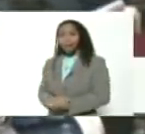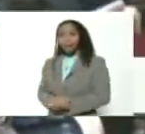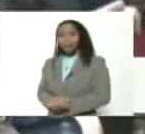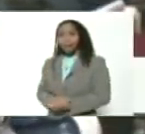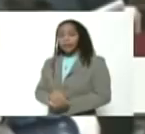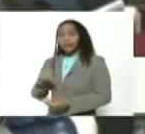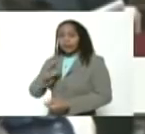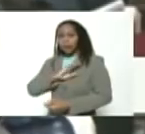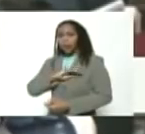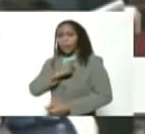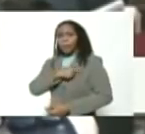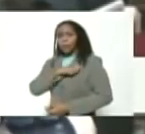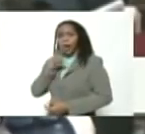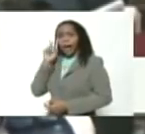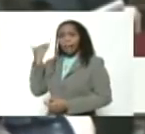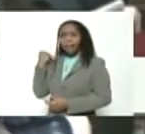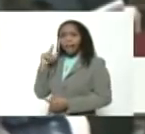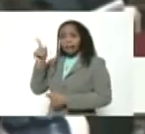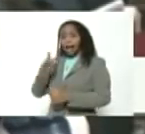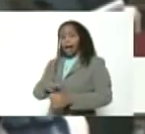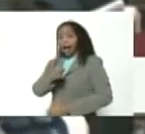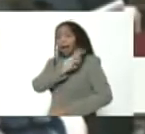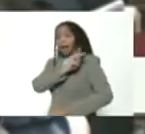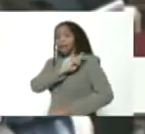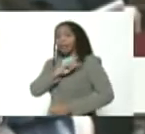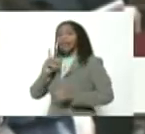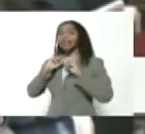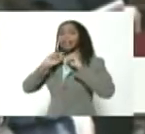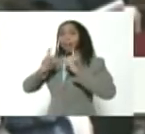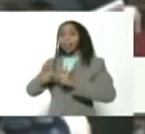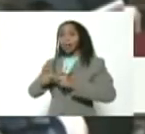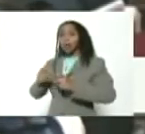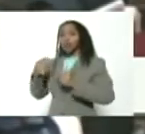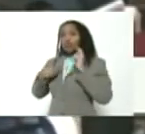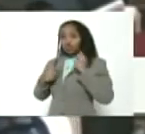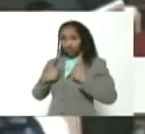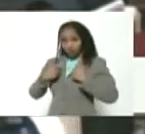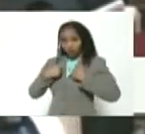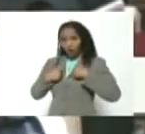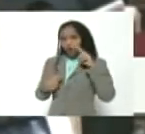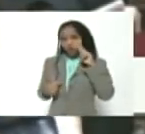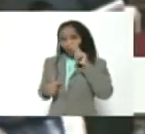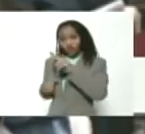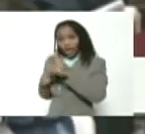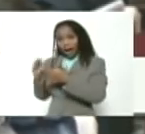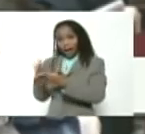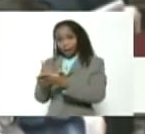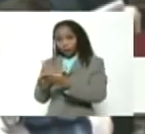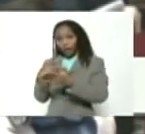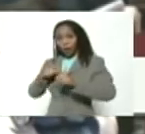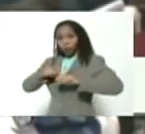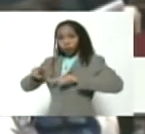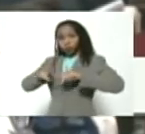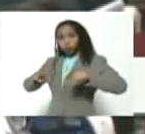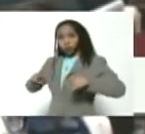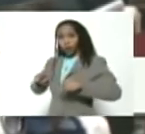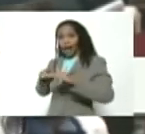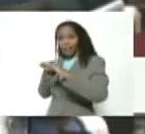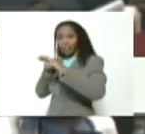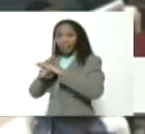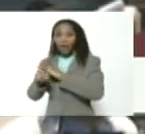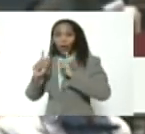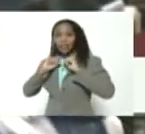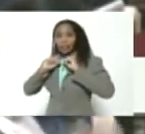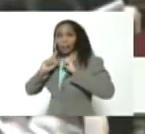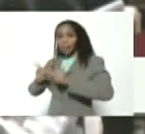Ajá, Richard Blanco era el jefe del cementerio. Y yo vi en el libro que él manejaba que entraron al